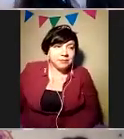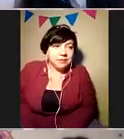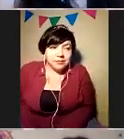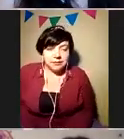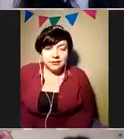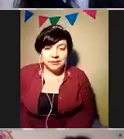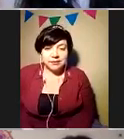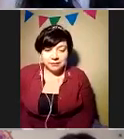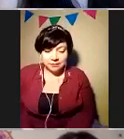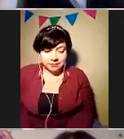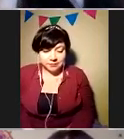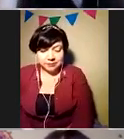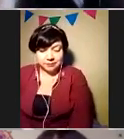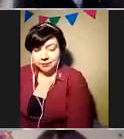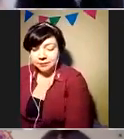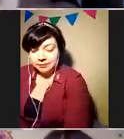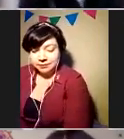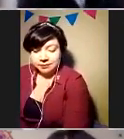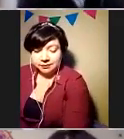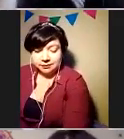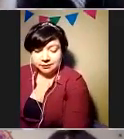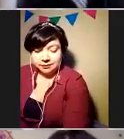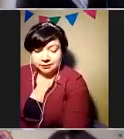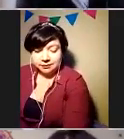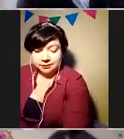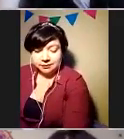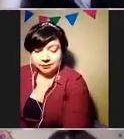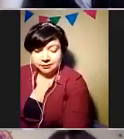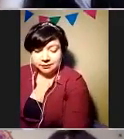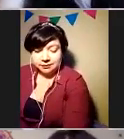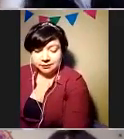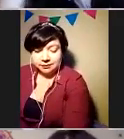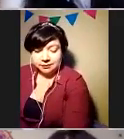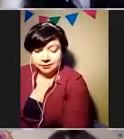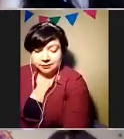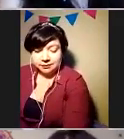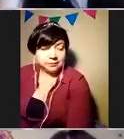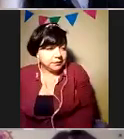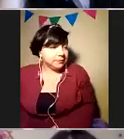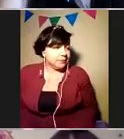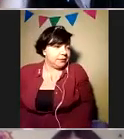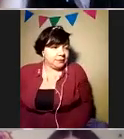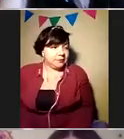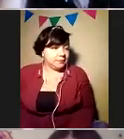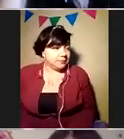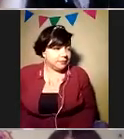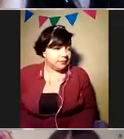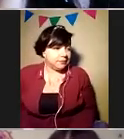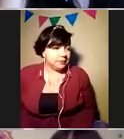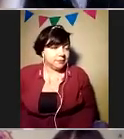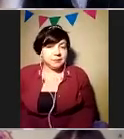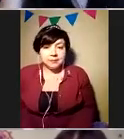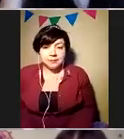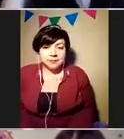¿Qué te motivó? ¿Cuáles son tus motivaciones y tu experiencia con Elfa? ¿Habías tenido otros acercamientos a la